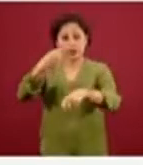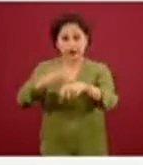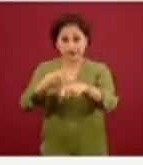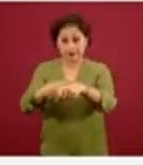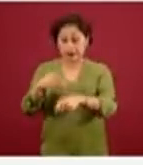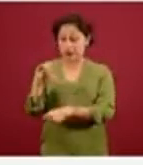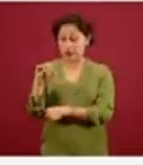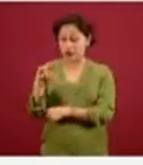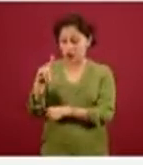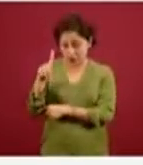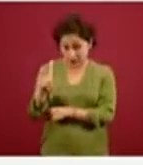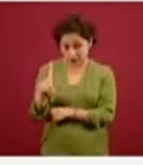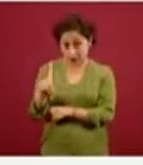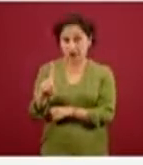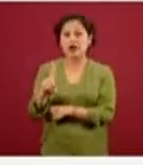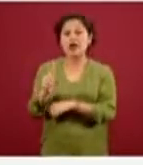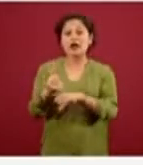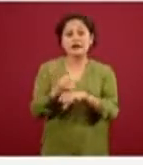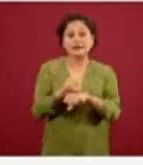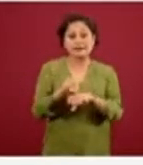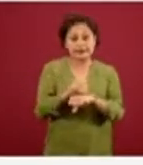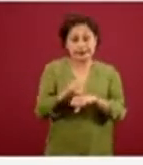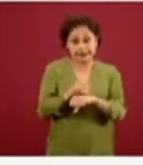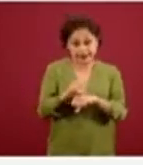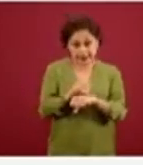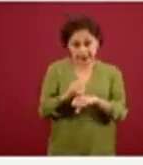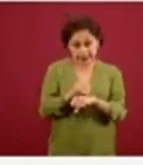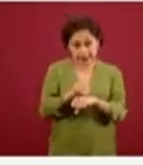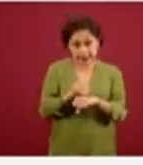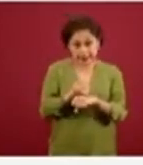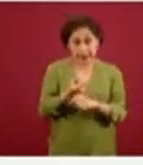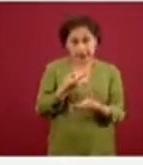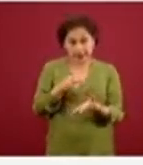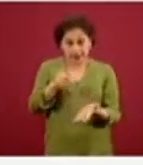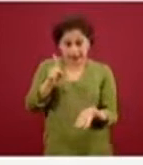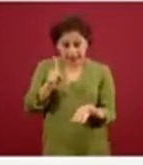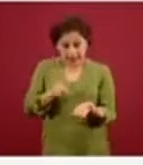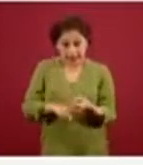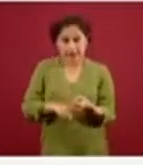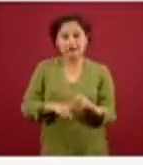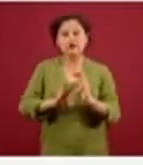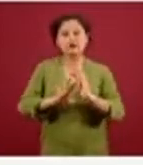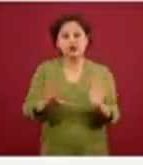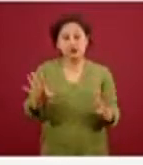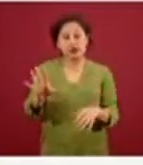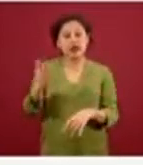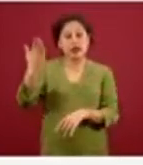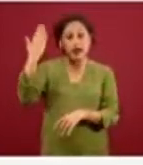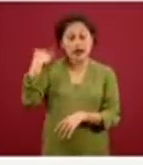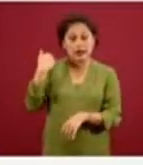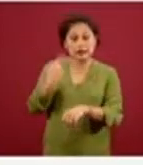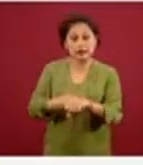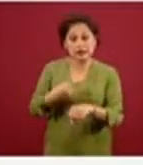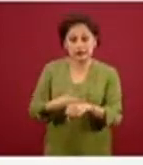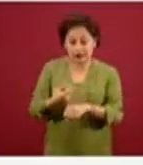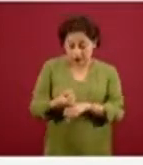Los anticuerpos presentes en el plasma convaleciente son proteínas que pueden ayudar a combatir la infección.